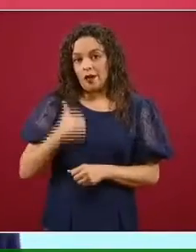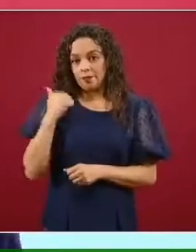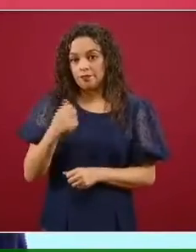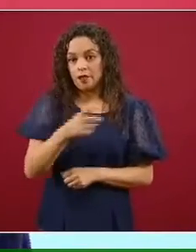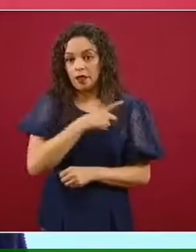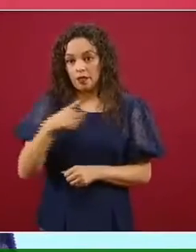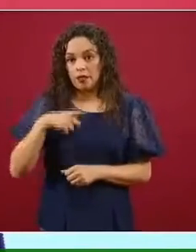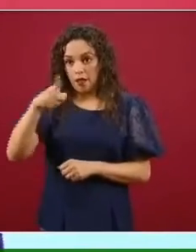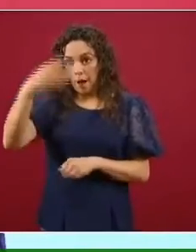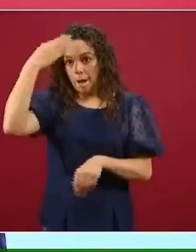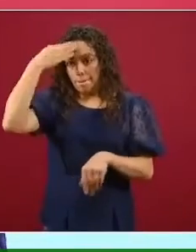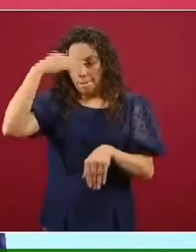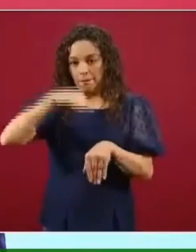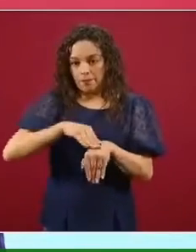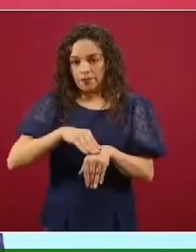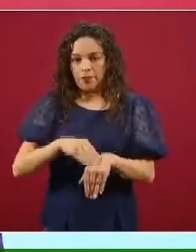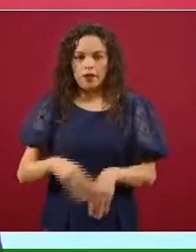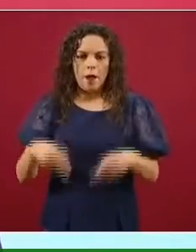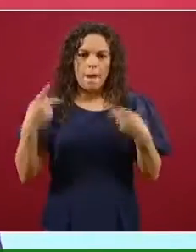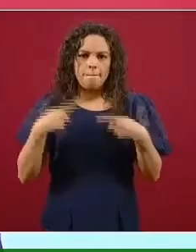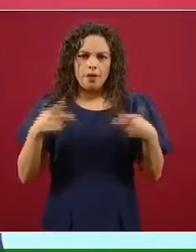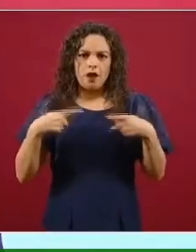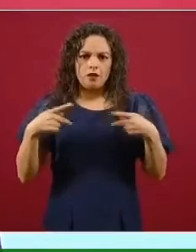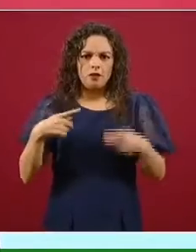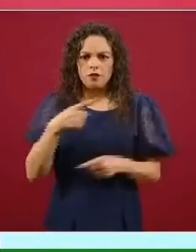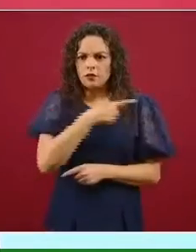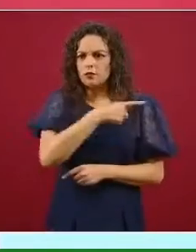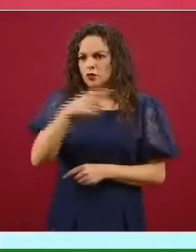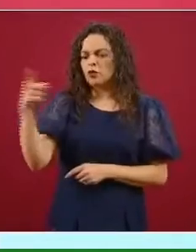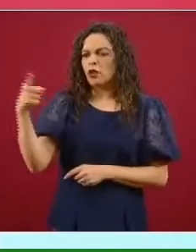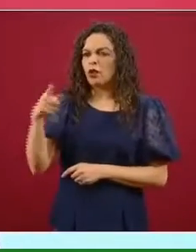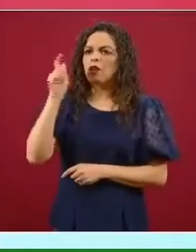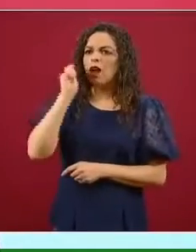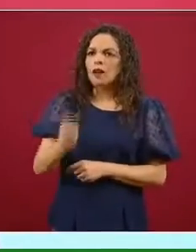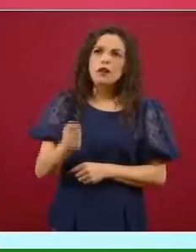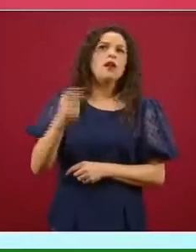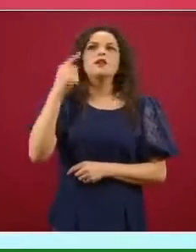manera intuitiva y nos parece completamente esperable y legítimo